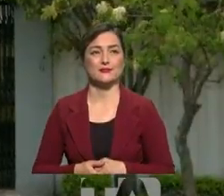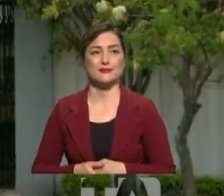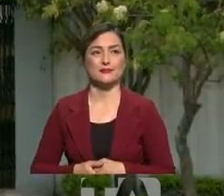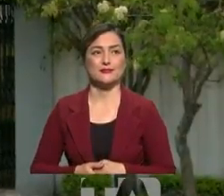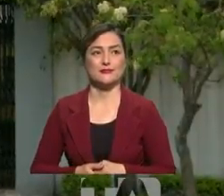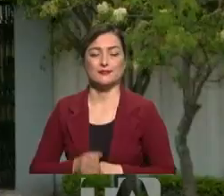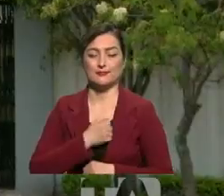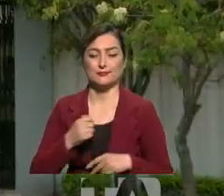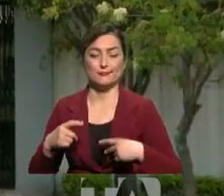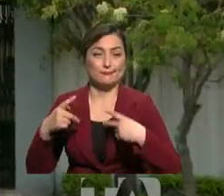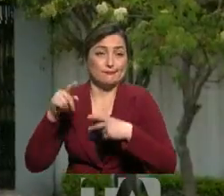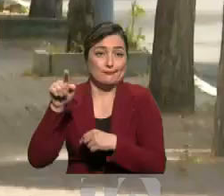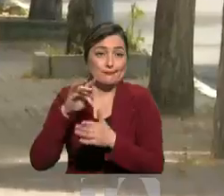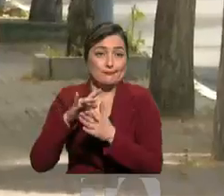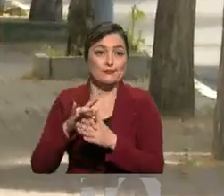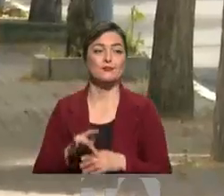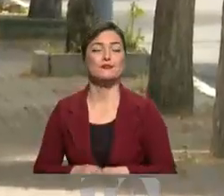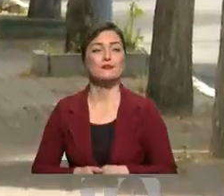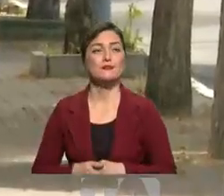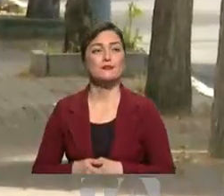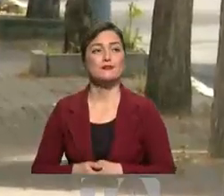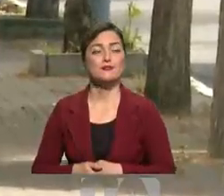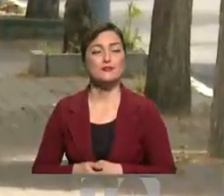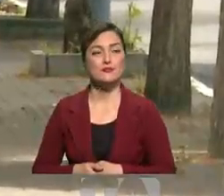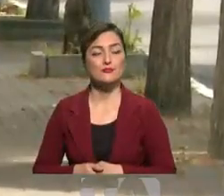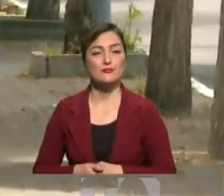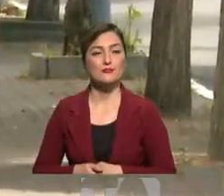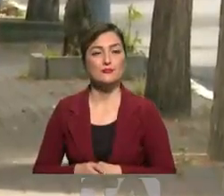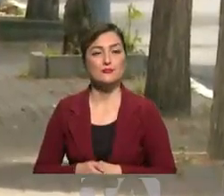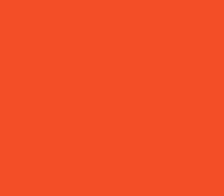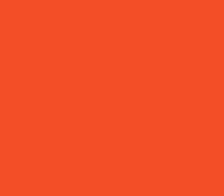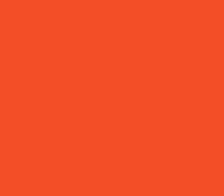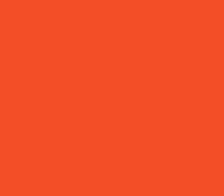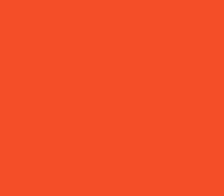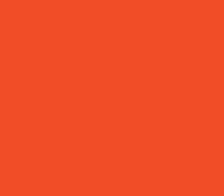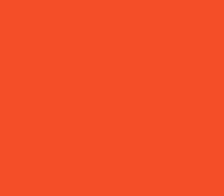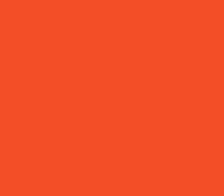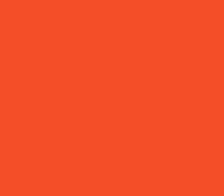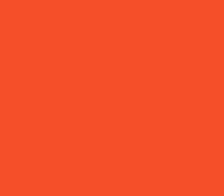el patrimonio de la vida el que está en juego. Tomás Chufardi, 24 horas.